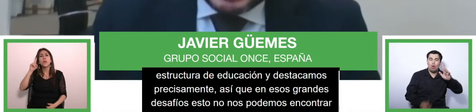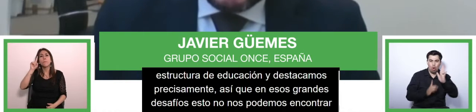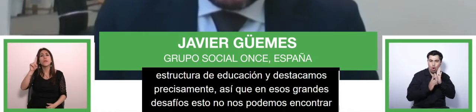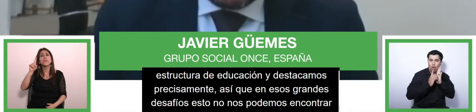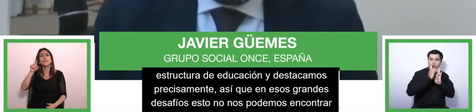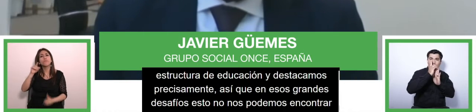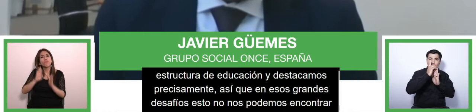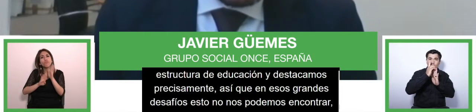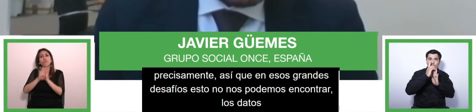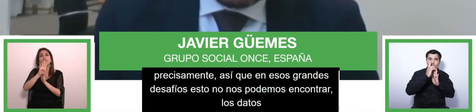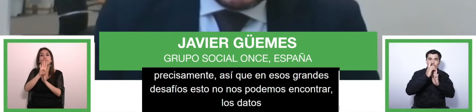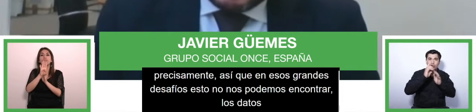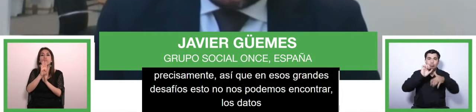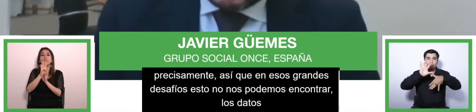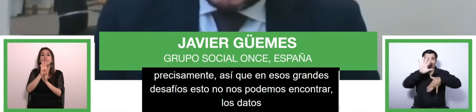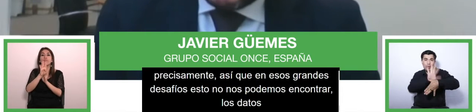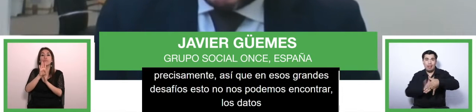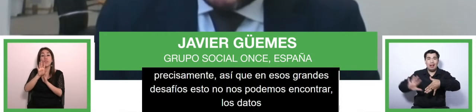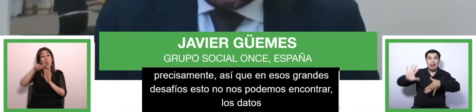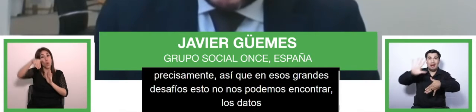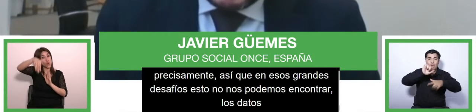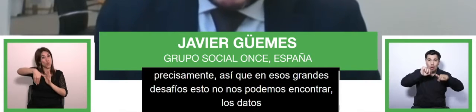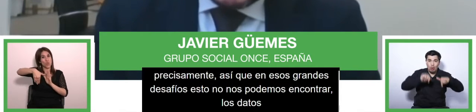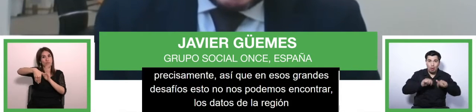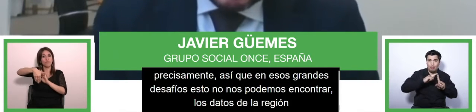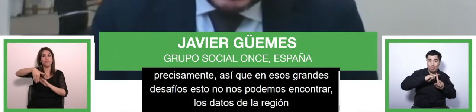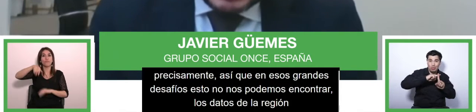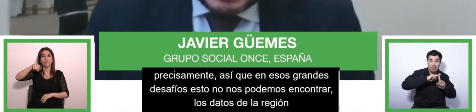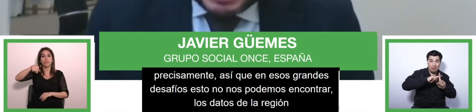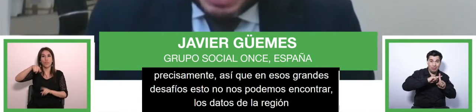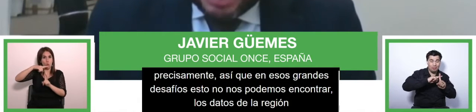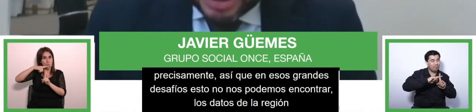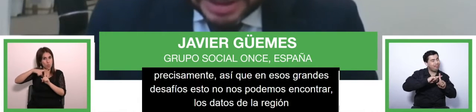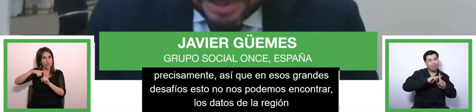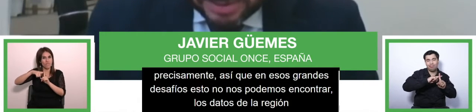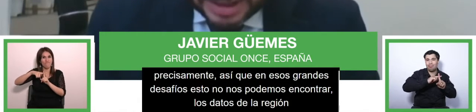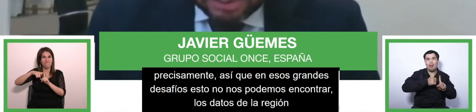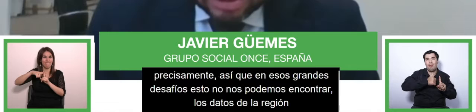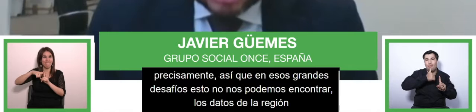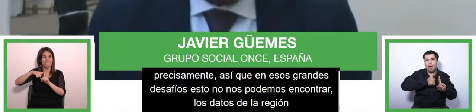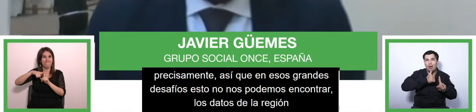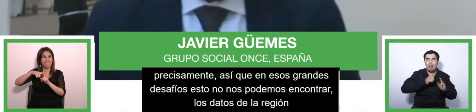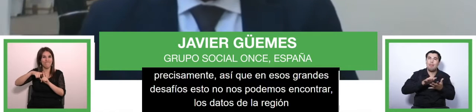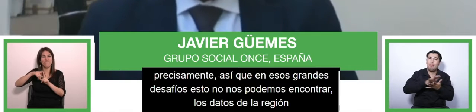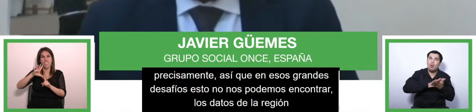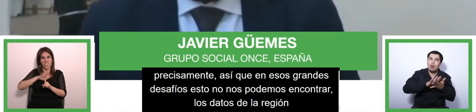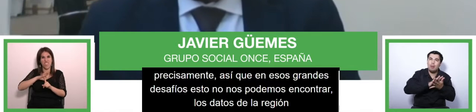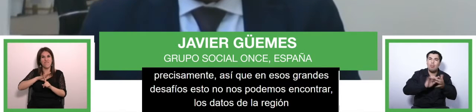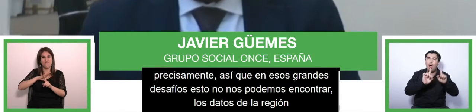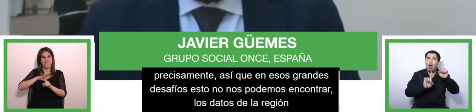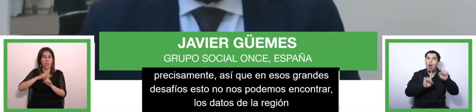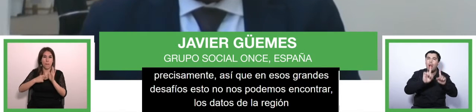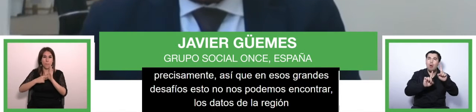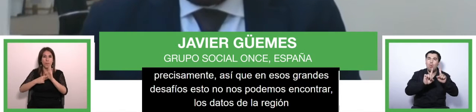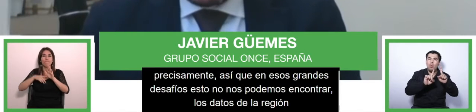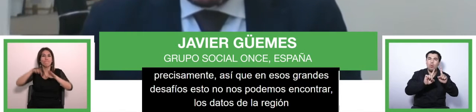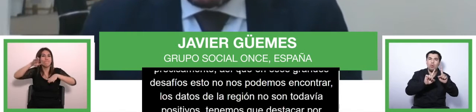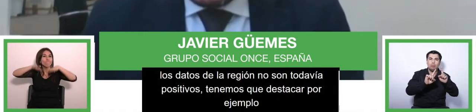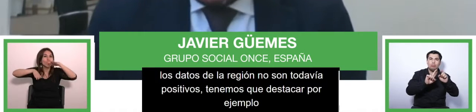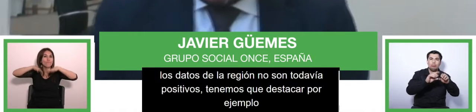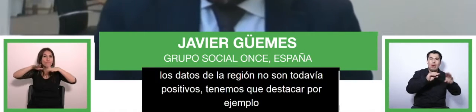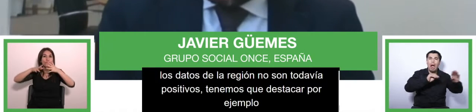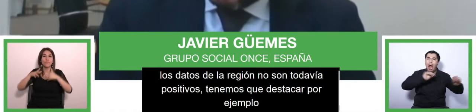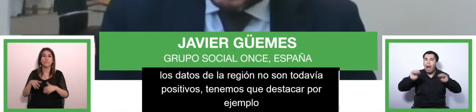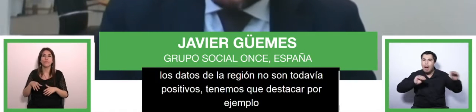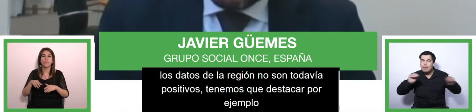los datos de la región no son todavía positivos. Tenemos que destacar, por ejemplo, algunos mensajes muy importantes que nos deja